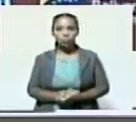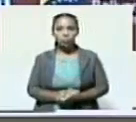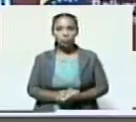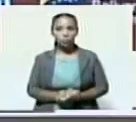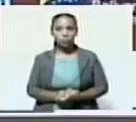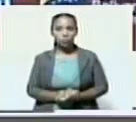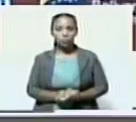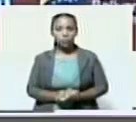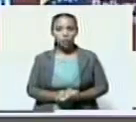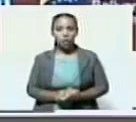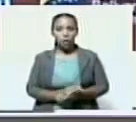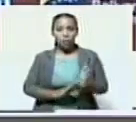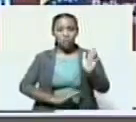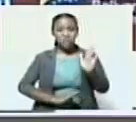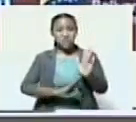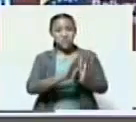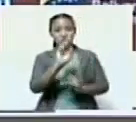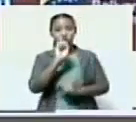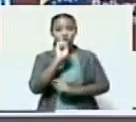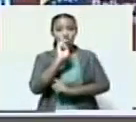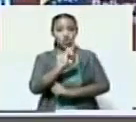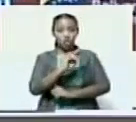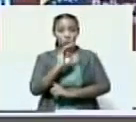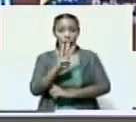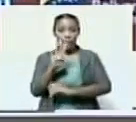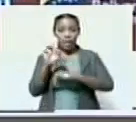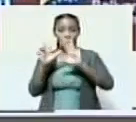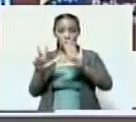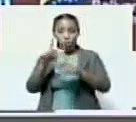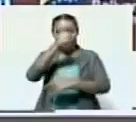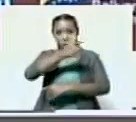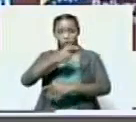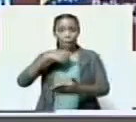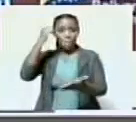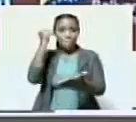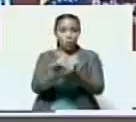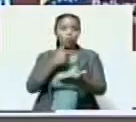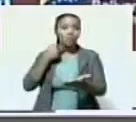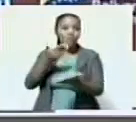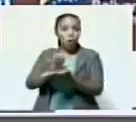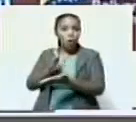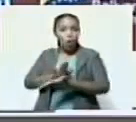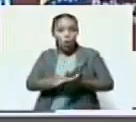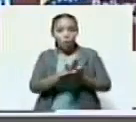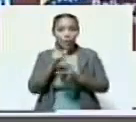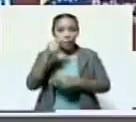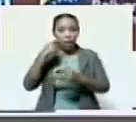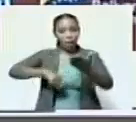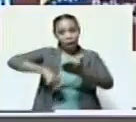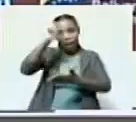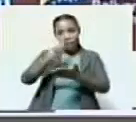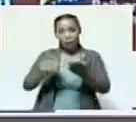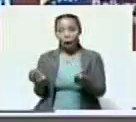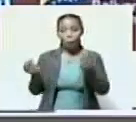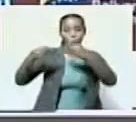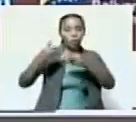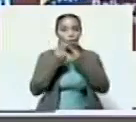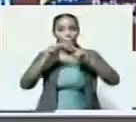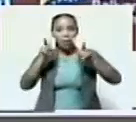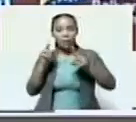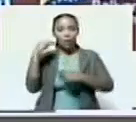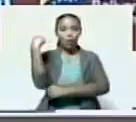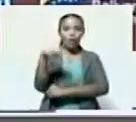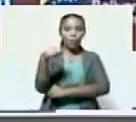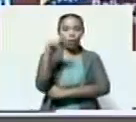lo que elevó a 248 el total de homicidios de este tipo desde la firma del acuerdo de paz en